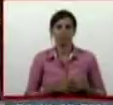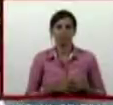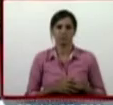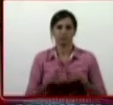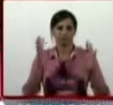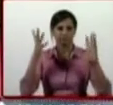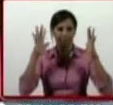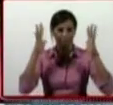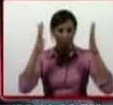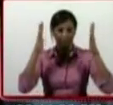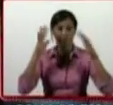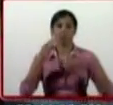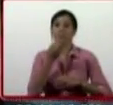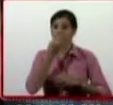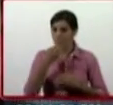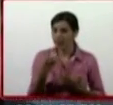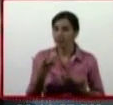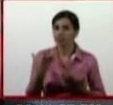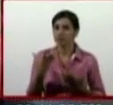Bueno, que